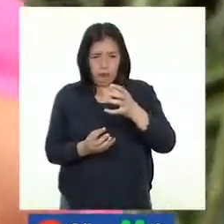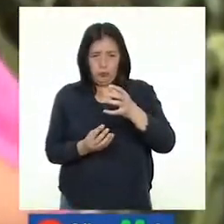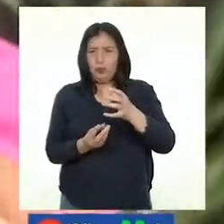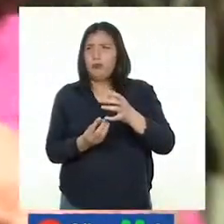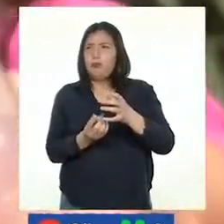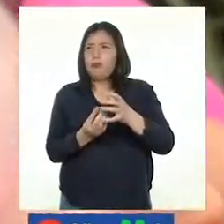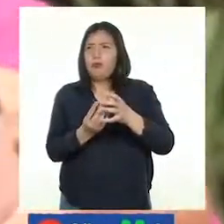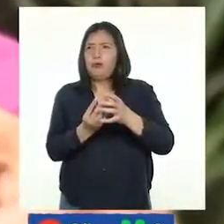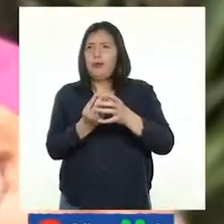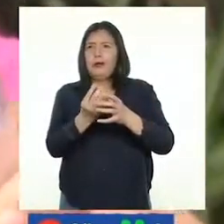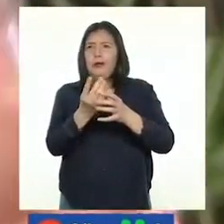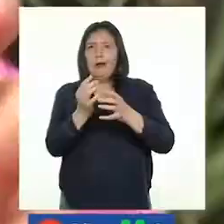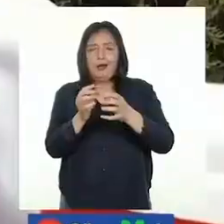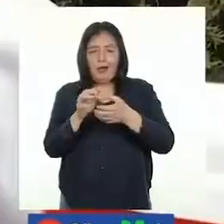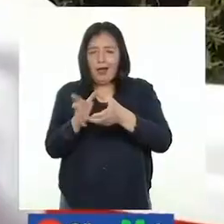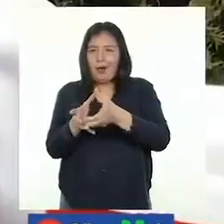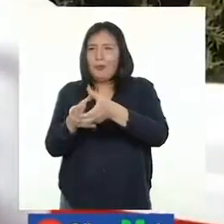Mira. ya.